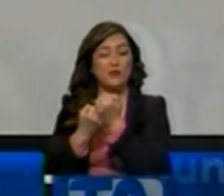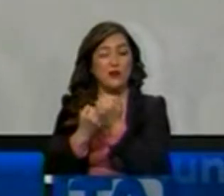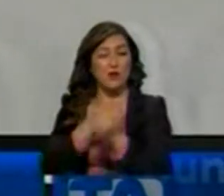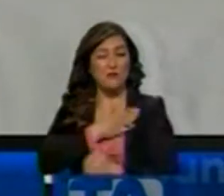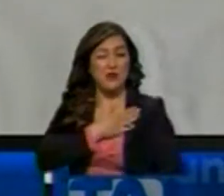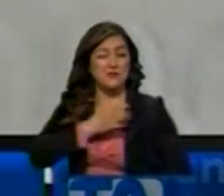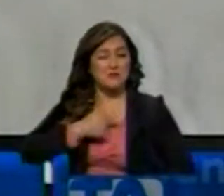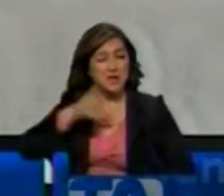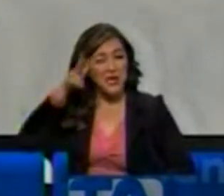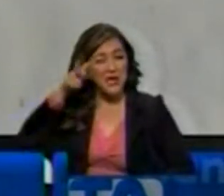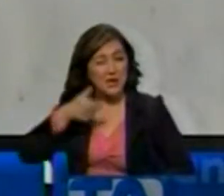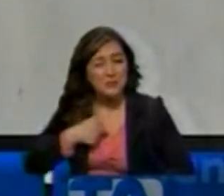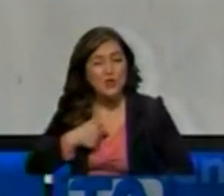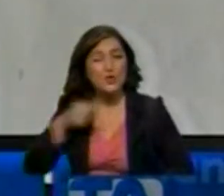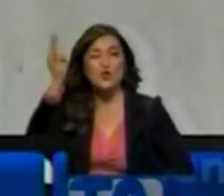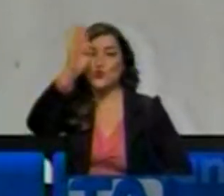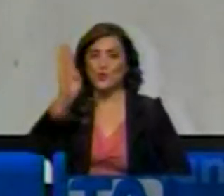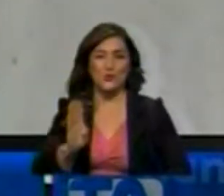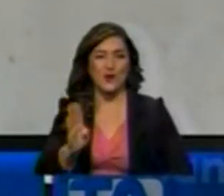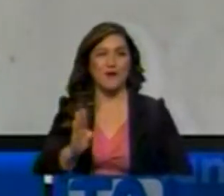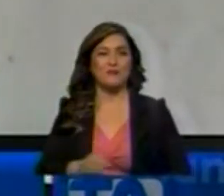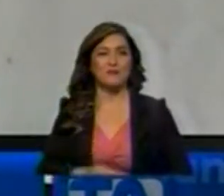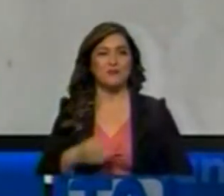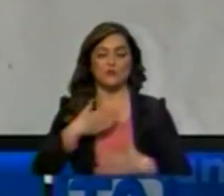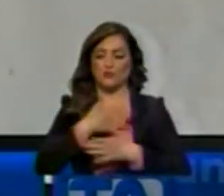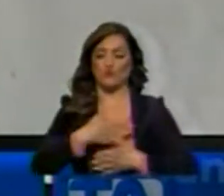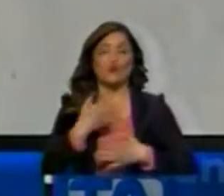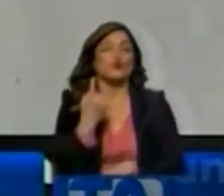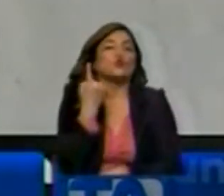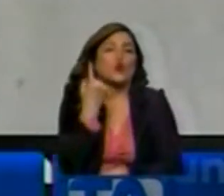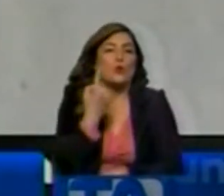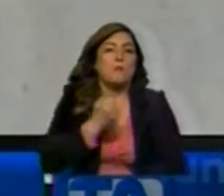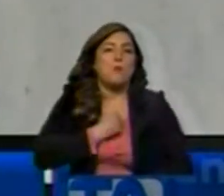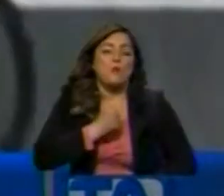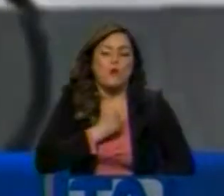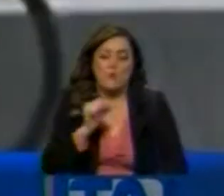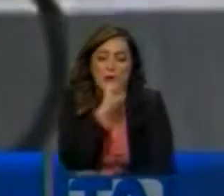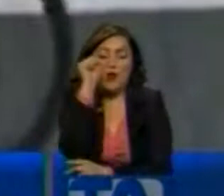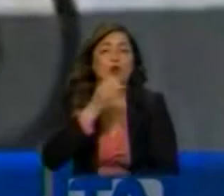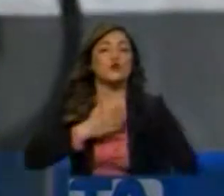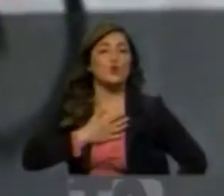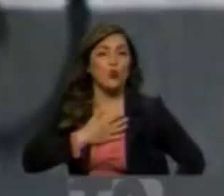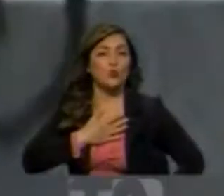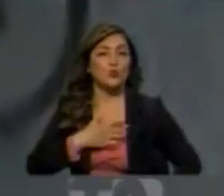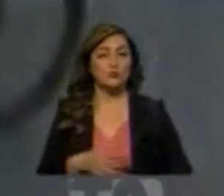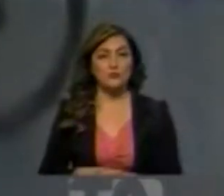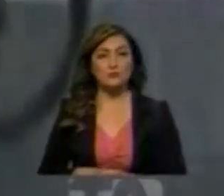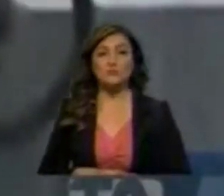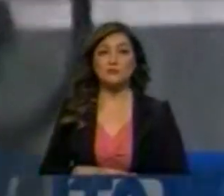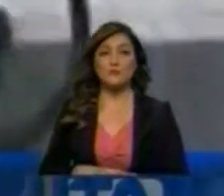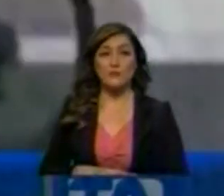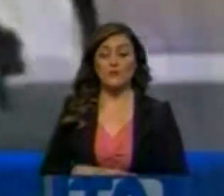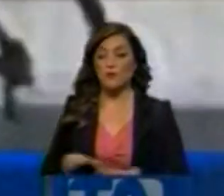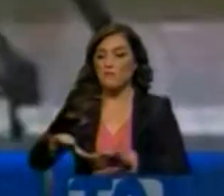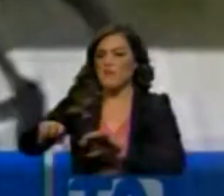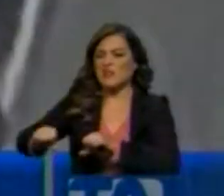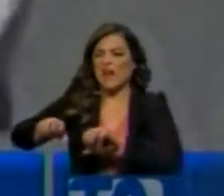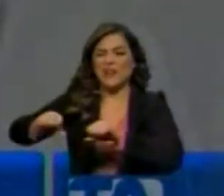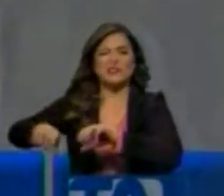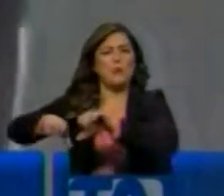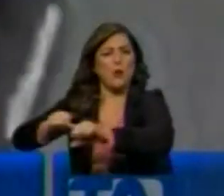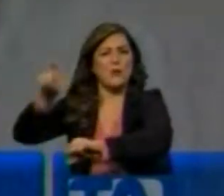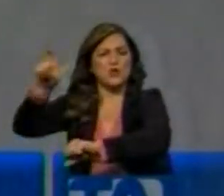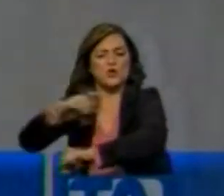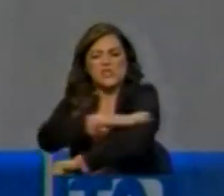mí y la verdad que esto yo lo disfruto, ¿no? Porque esto me pertenece a mí. Nos hemos tenido que buscar un masajista, hemos venido